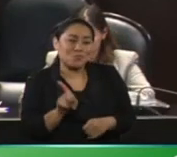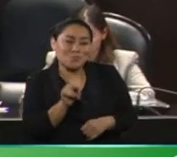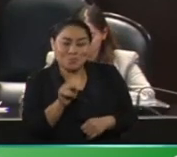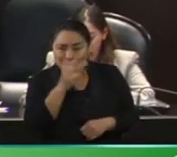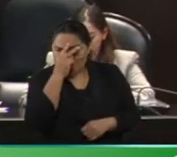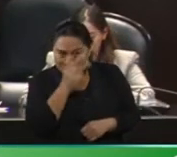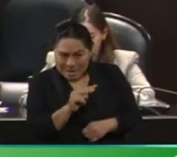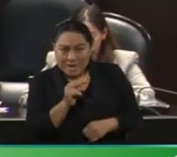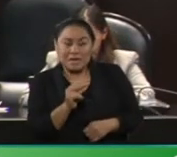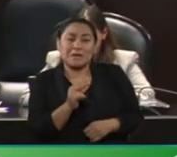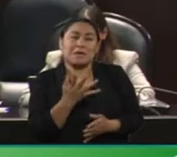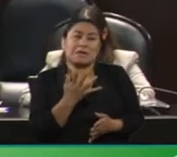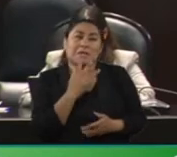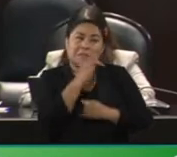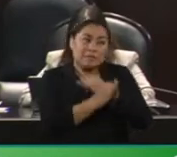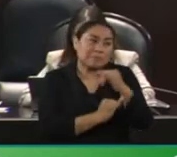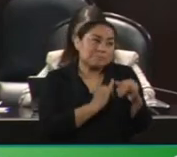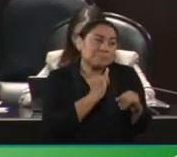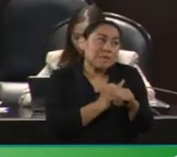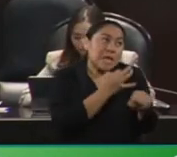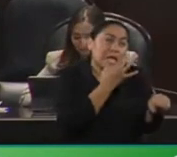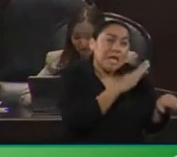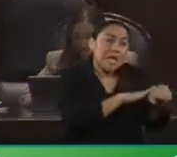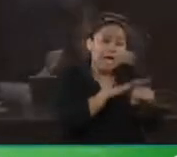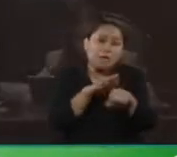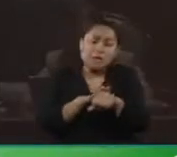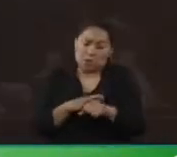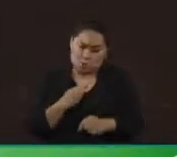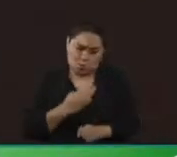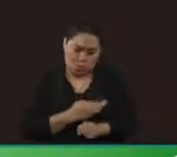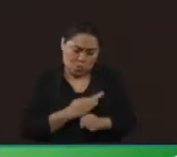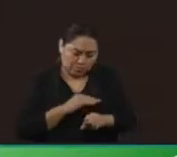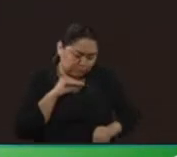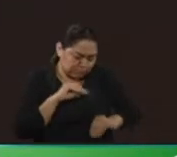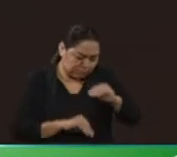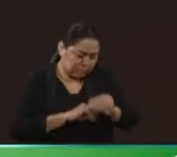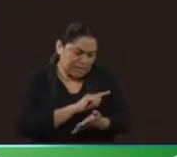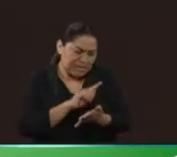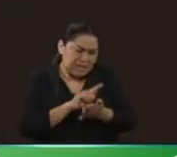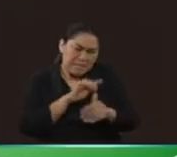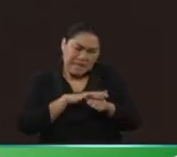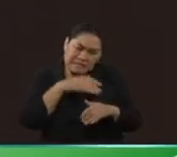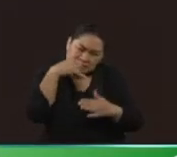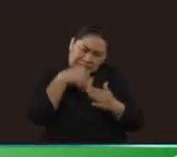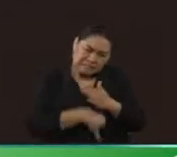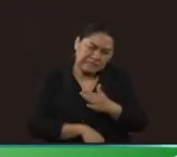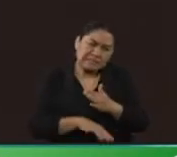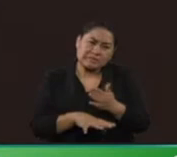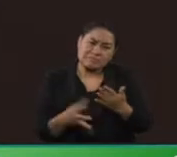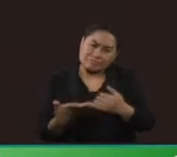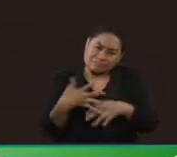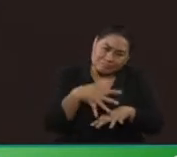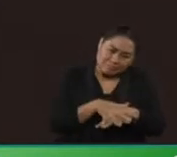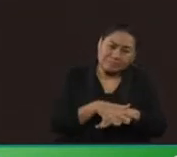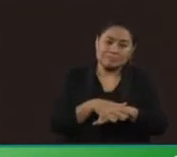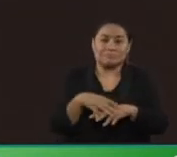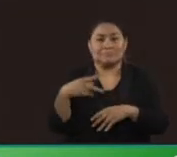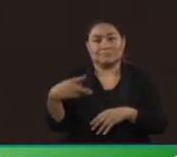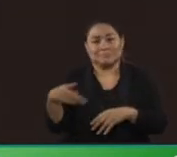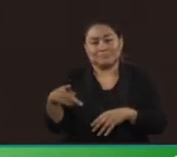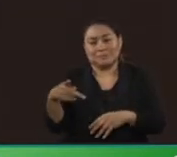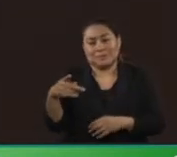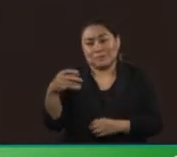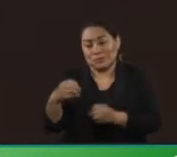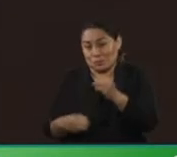comunidad internacional que estamos trabajando en una reforma profunda e integral al sistema de Justicia que con